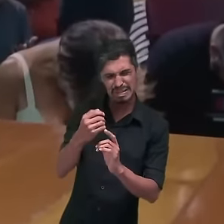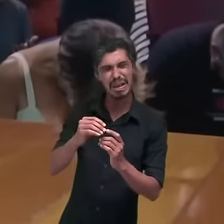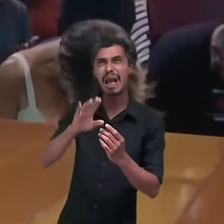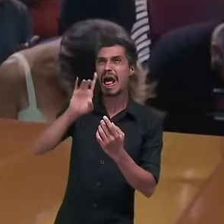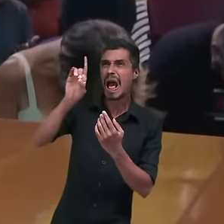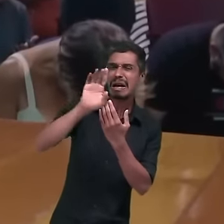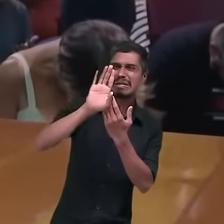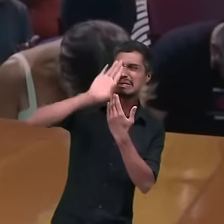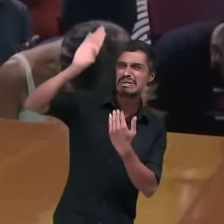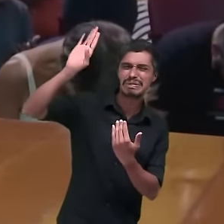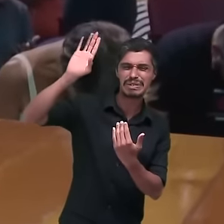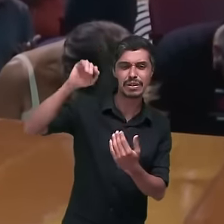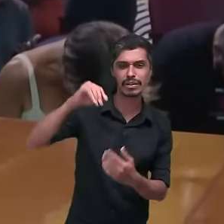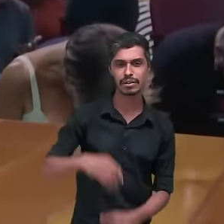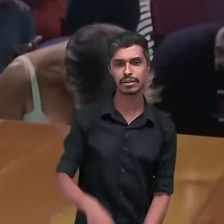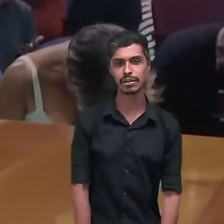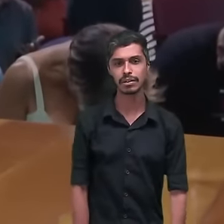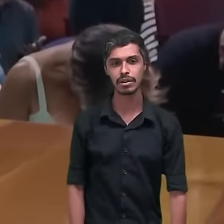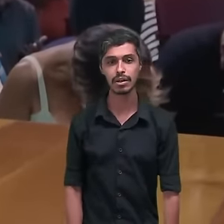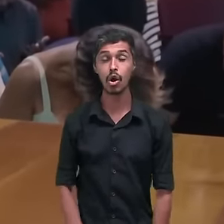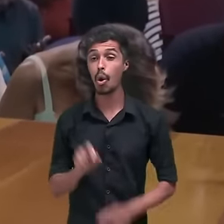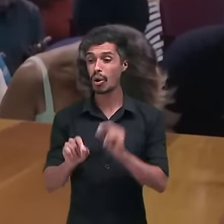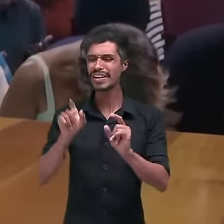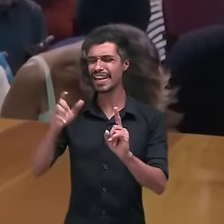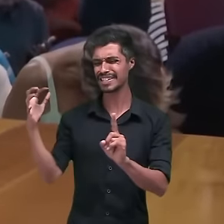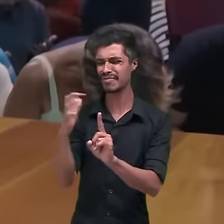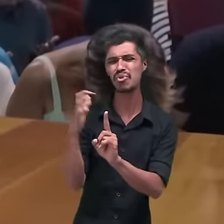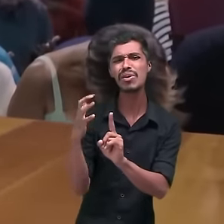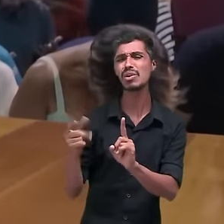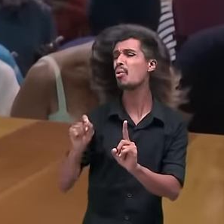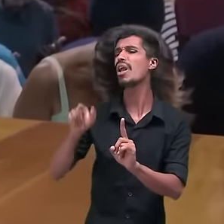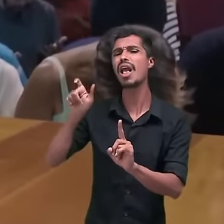¿Qué es aquello que te está haciendo recuar?